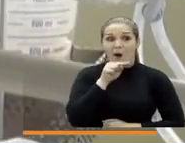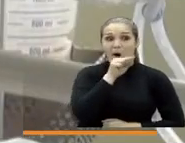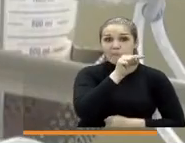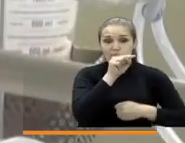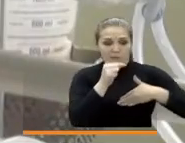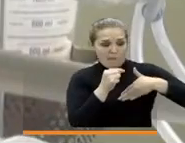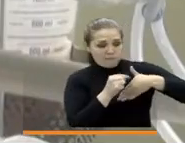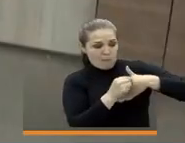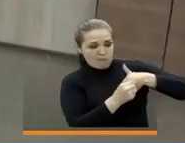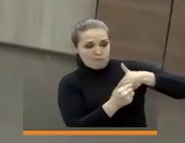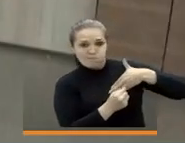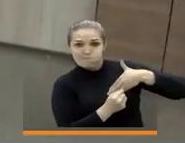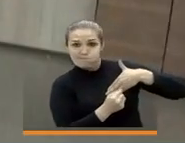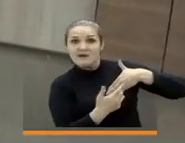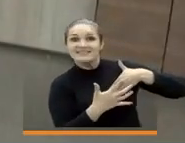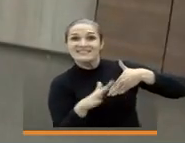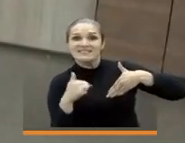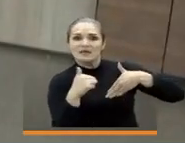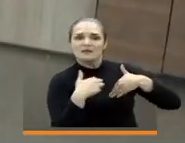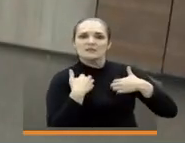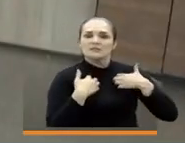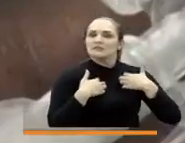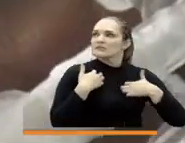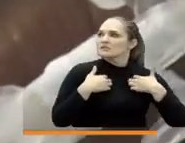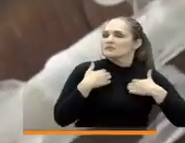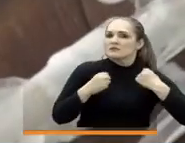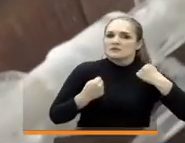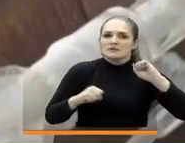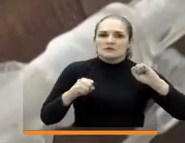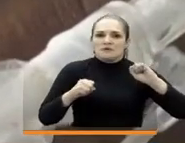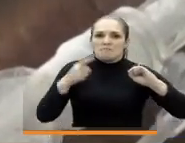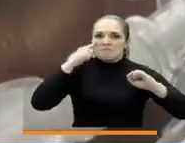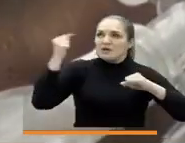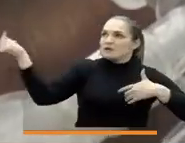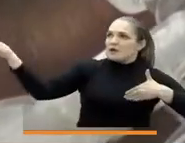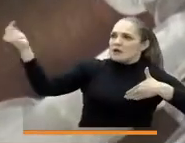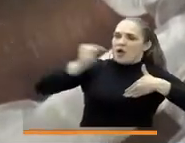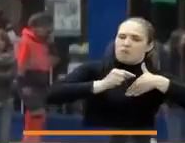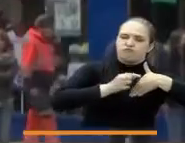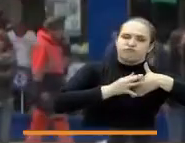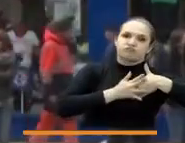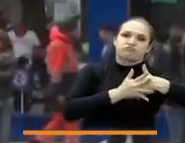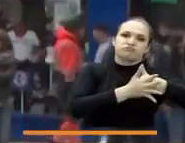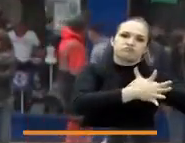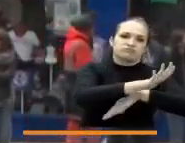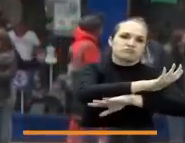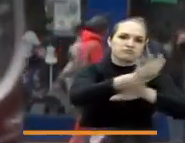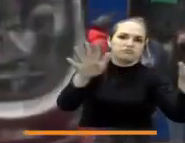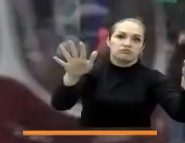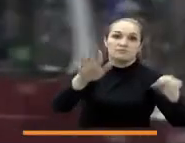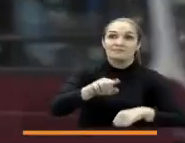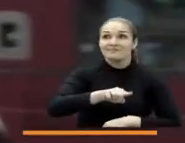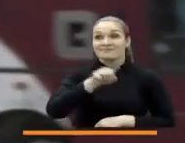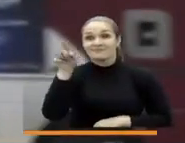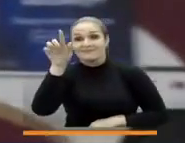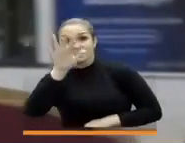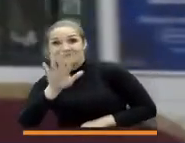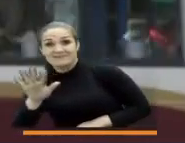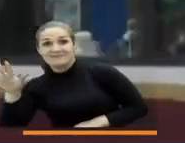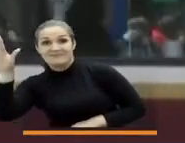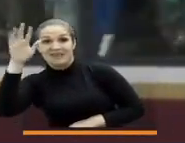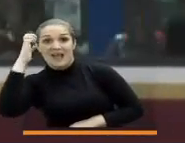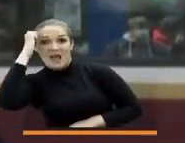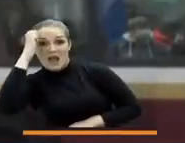esta variante del COVID una incómoda visitante internacional con ínfulas de permanencia. Los gobiernos al otro lado del Atlántico no